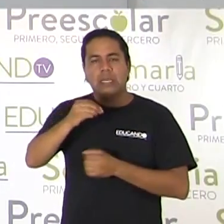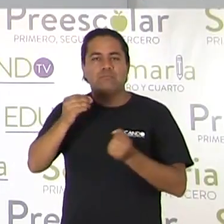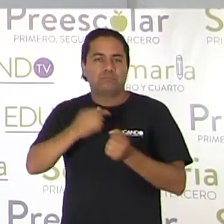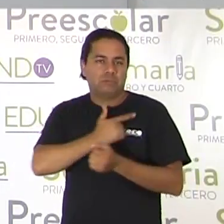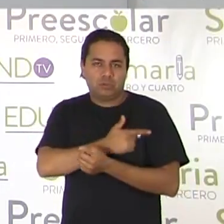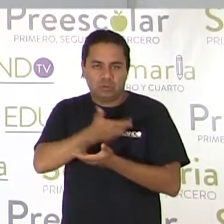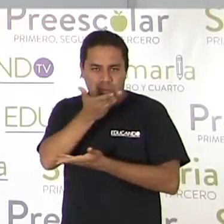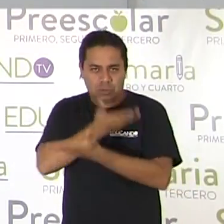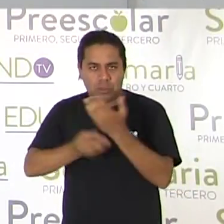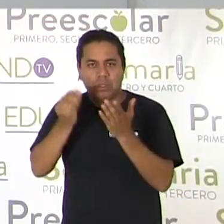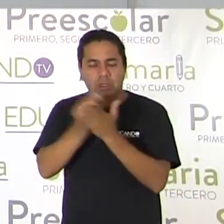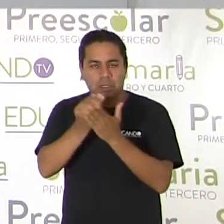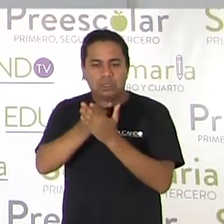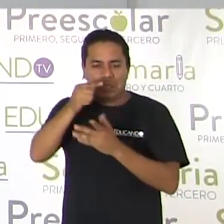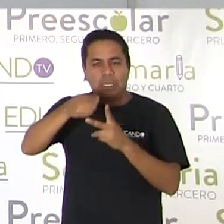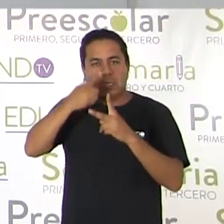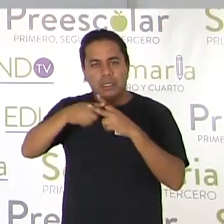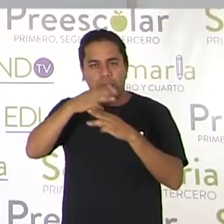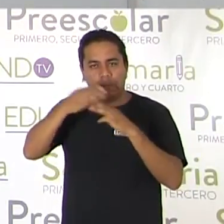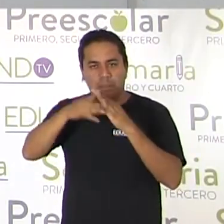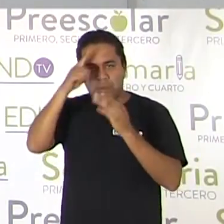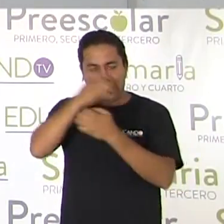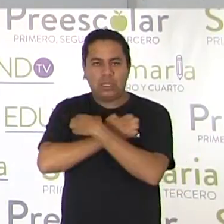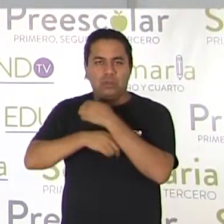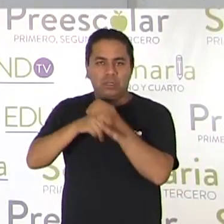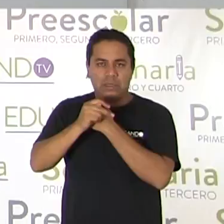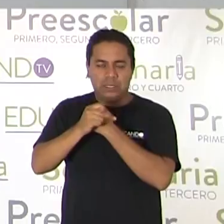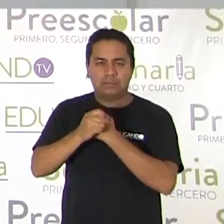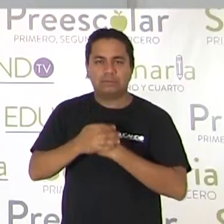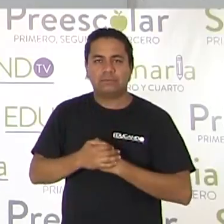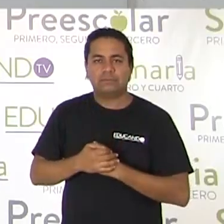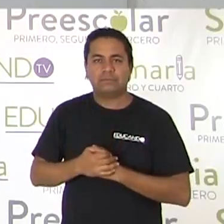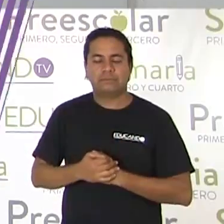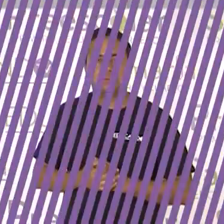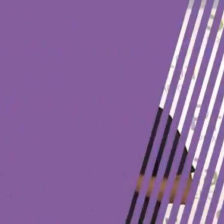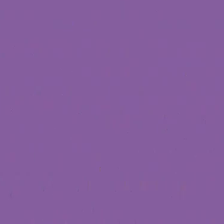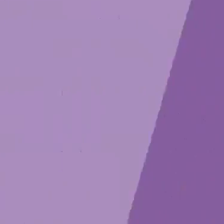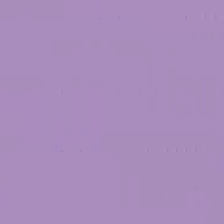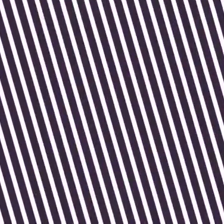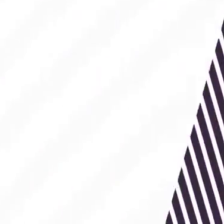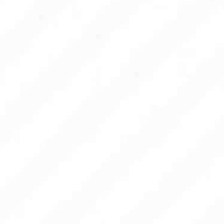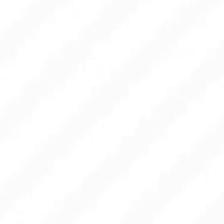contigo esta sesión de desafíos matemáticos en Educando TV. Hasta la vista.